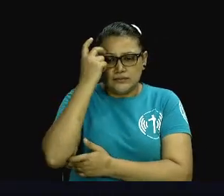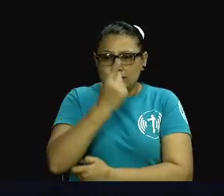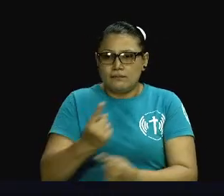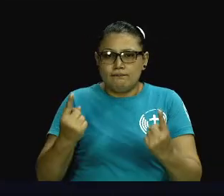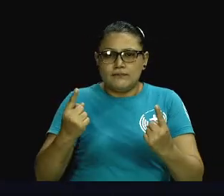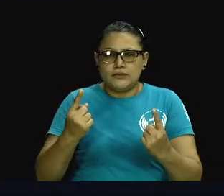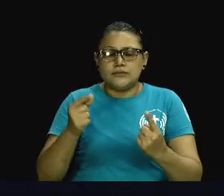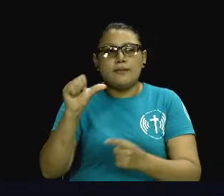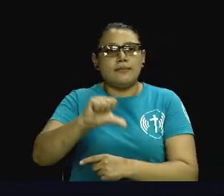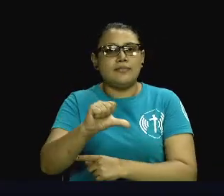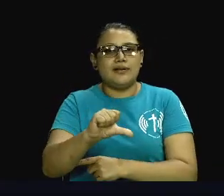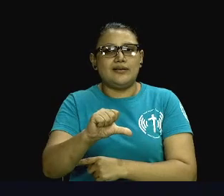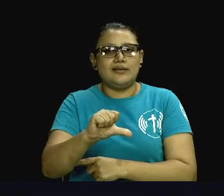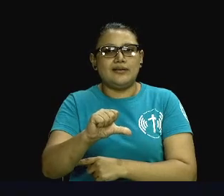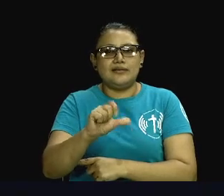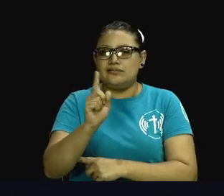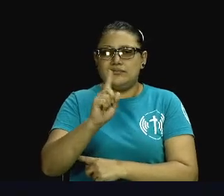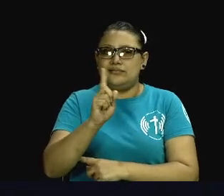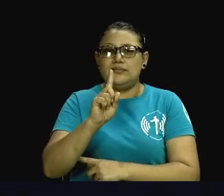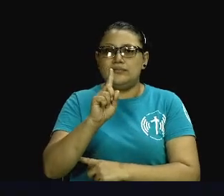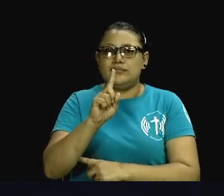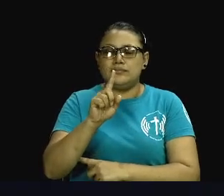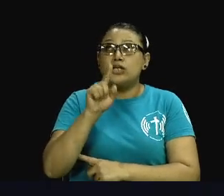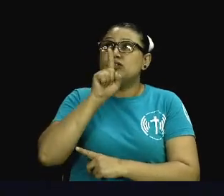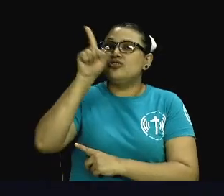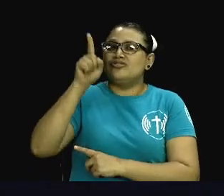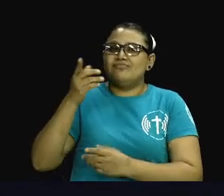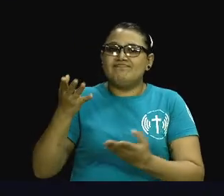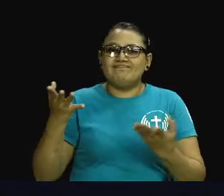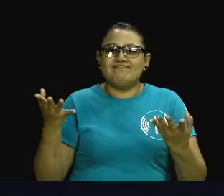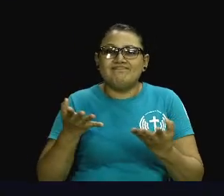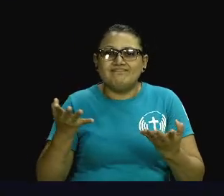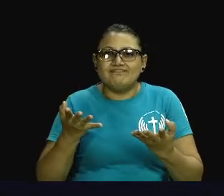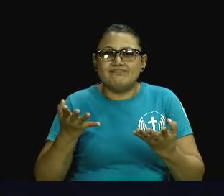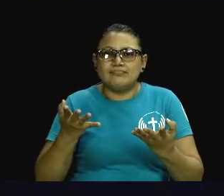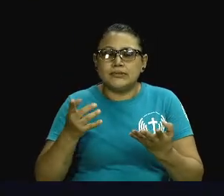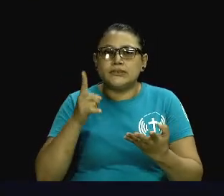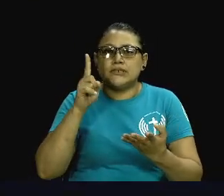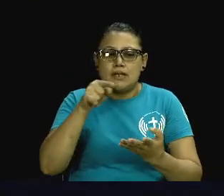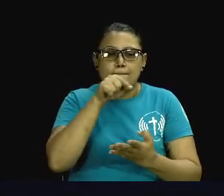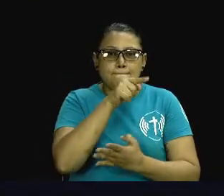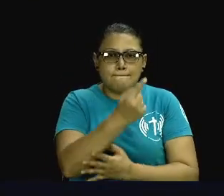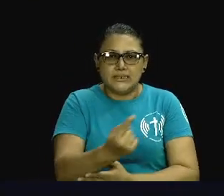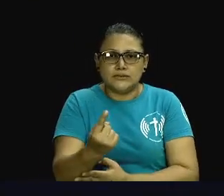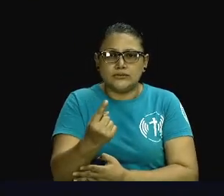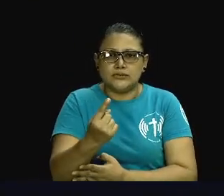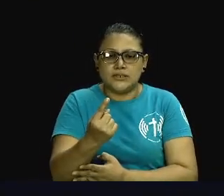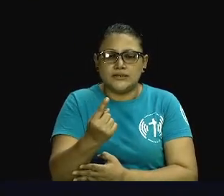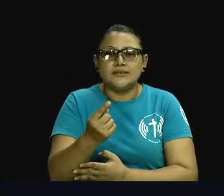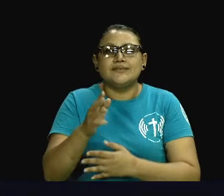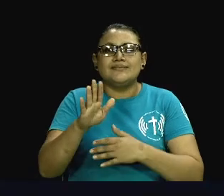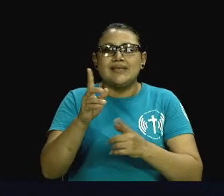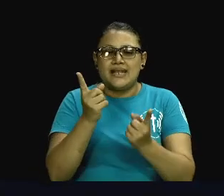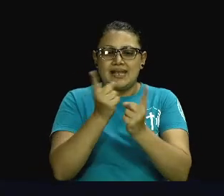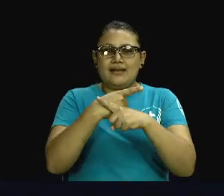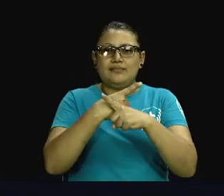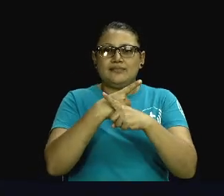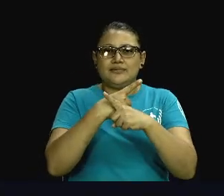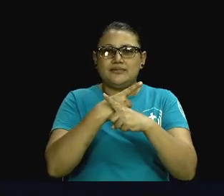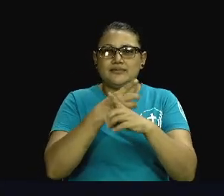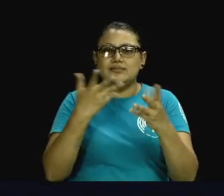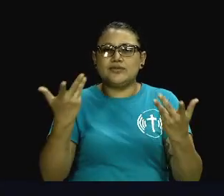a ellas y como la va a utilizar hermana para ti las está utilizando